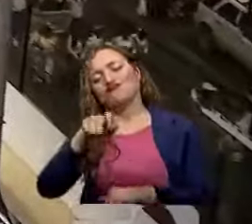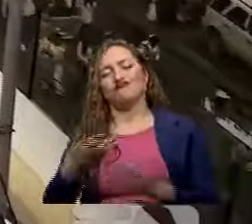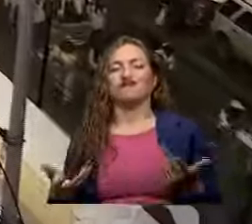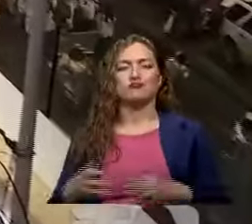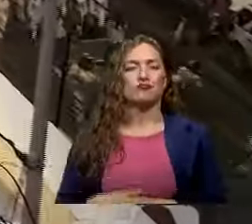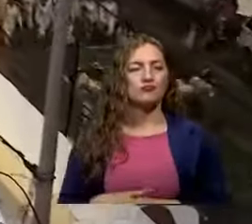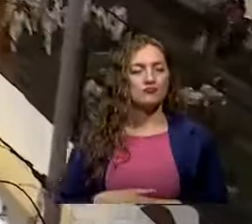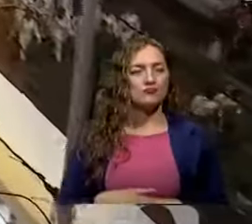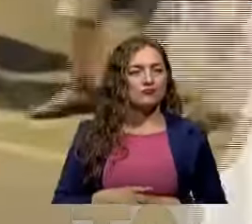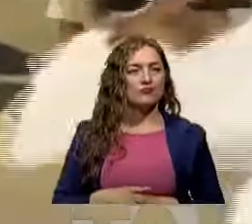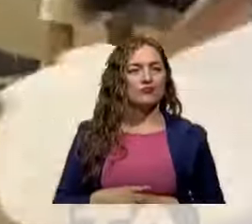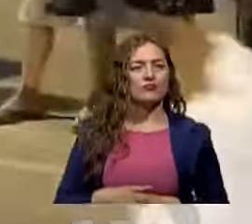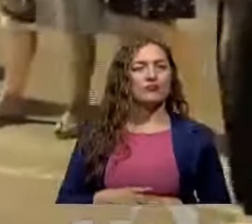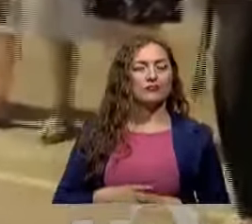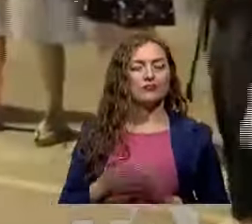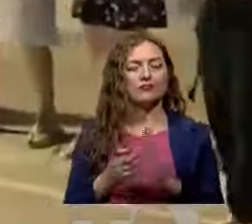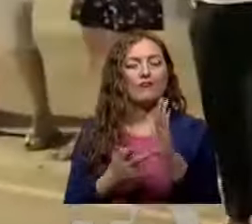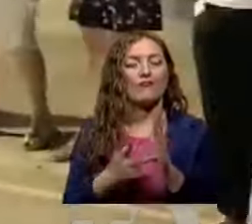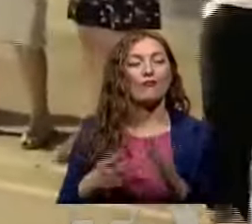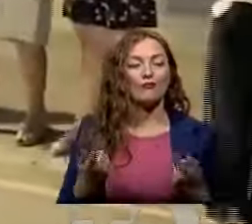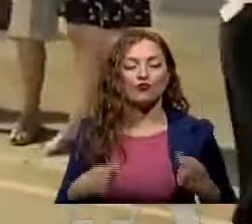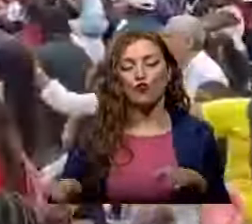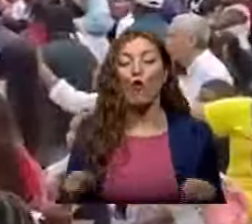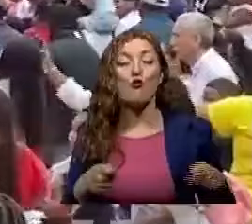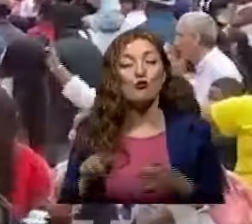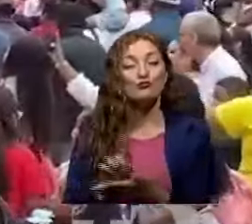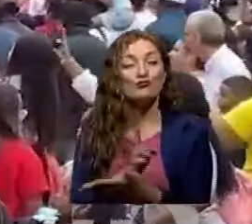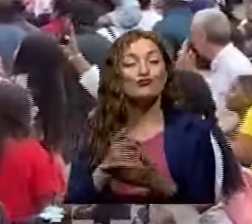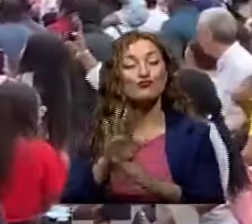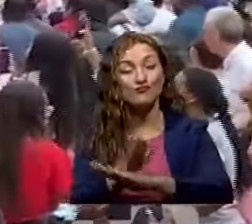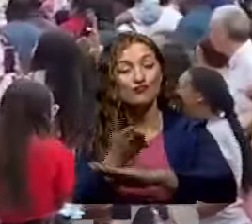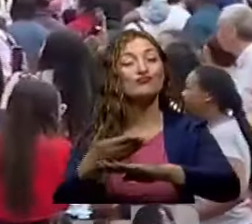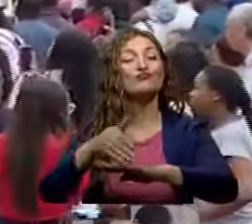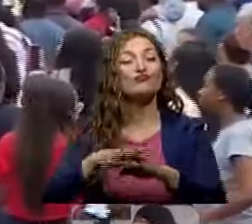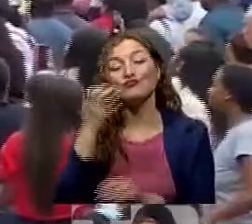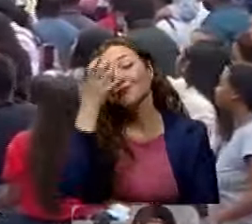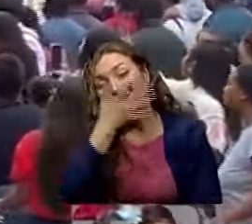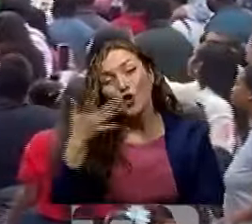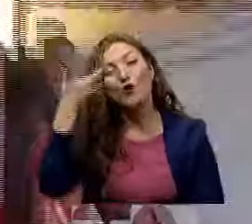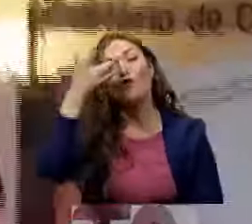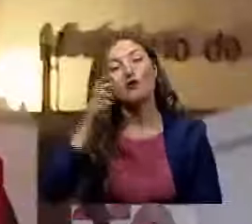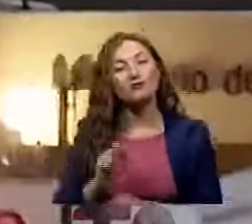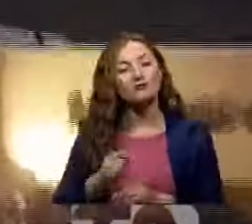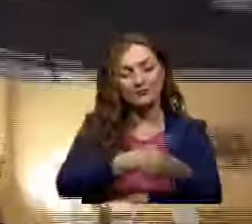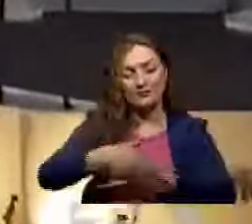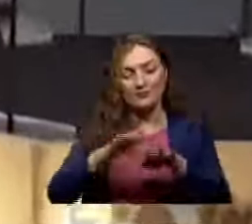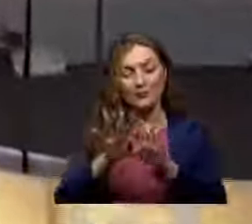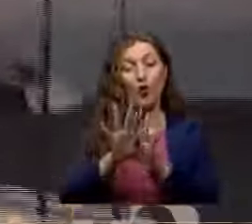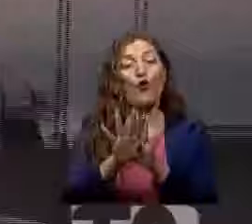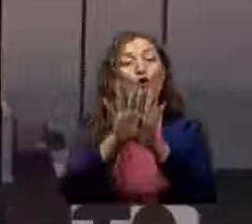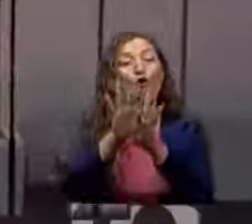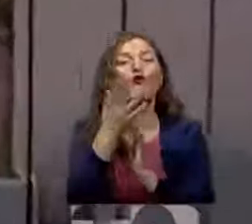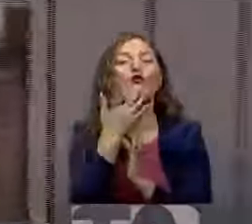programación variada que incluyó desde desfiles hasta espectáculos de danza y música, Esmeraldas llenó sus principales calles de colores